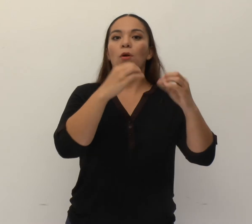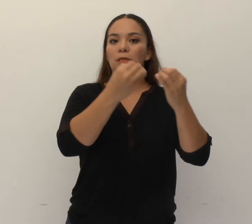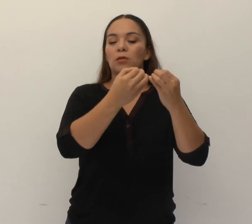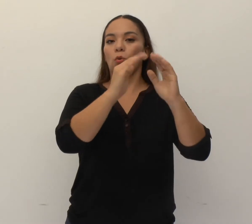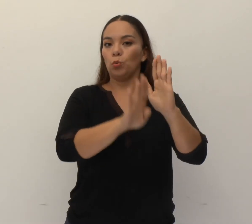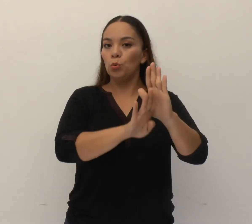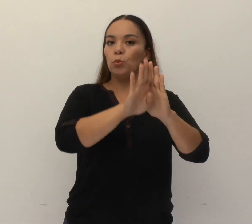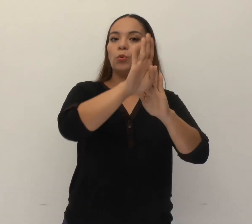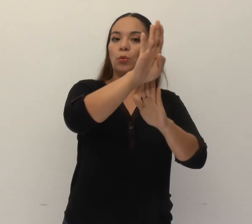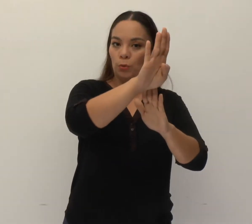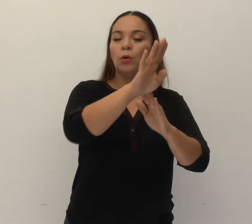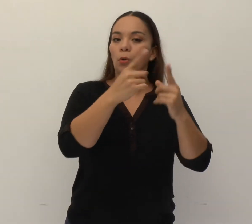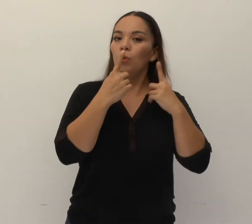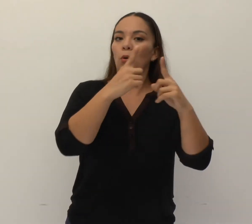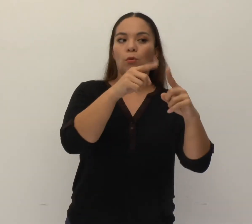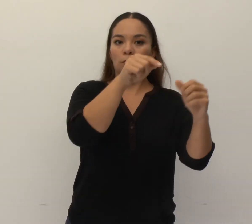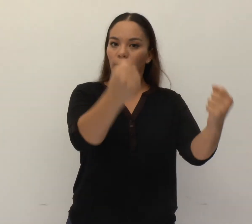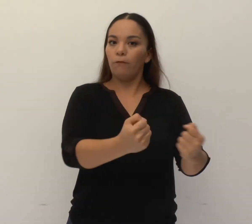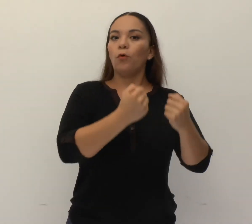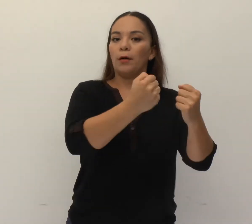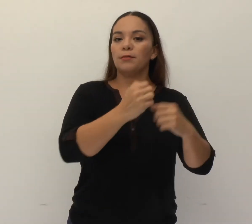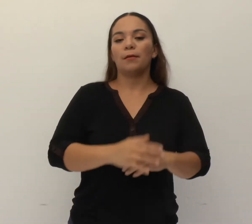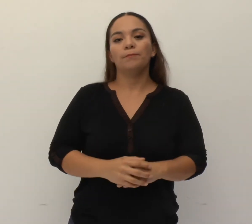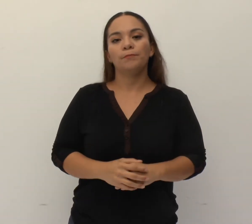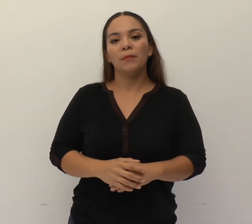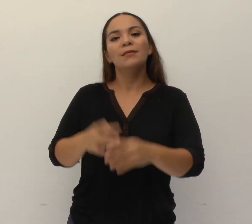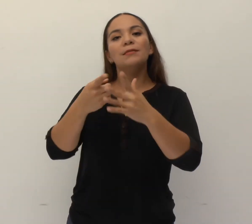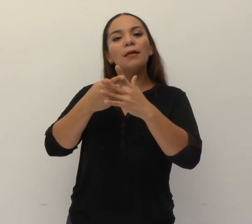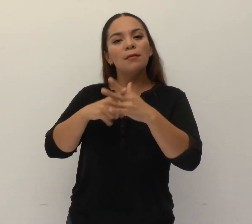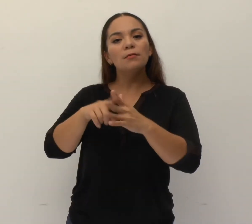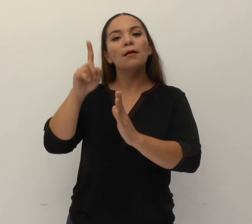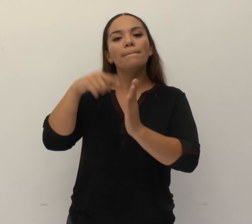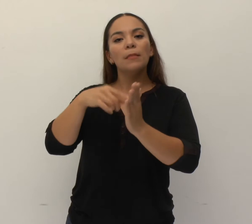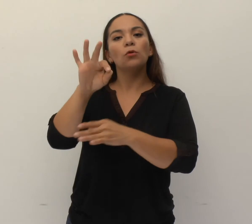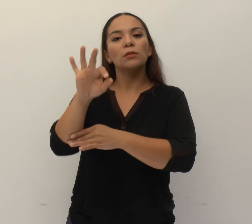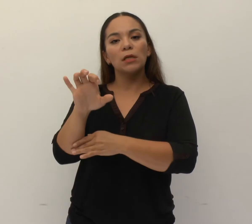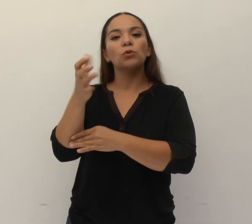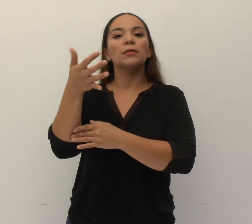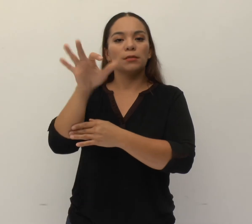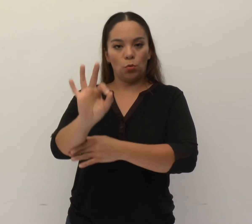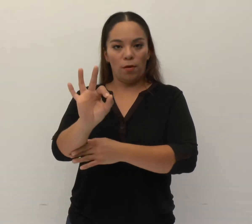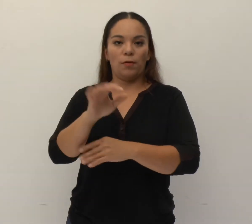se levantó, y eso ahí fue donde tuvo su fuerza. Se inicia desde